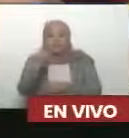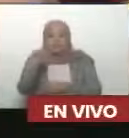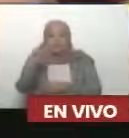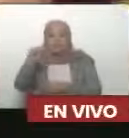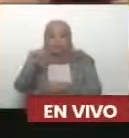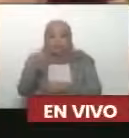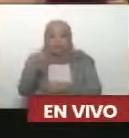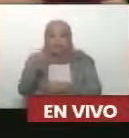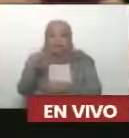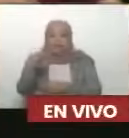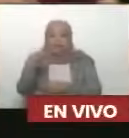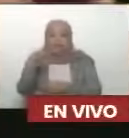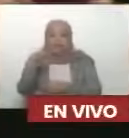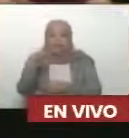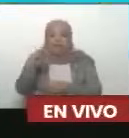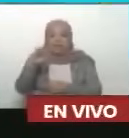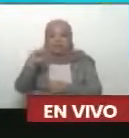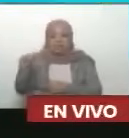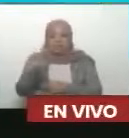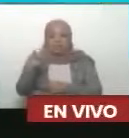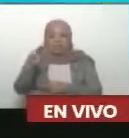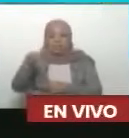La gran San Casimiro.